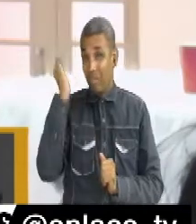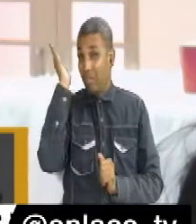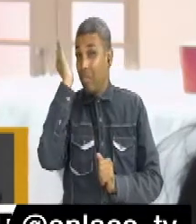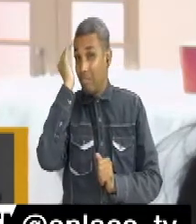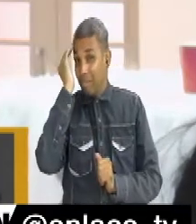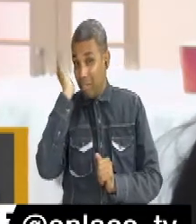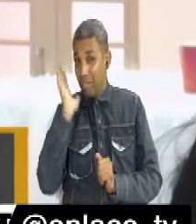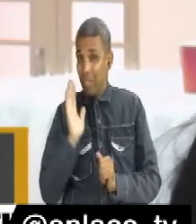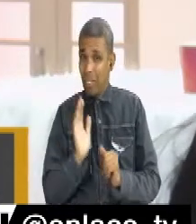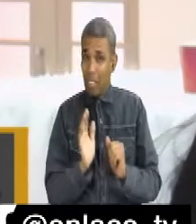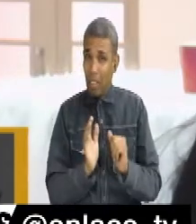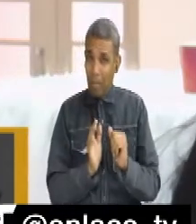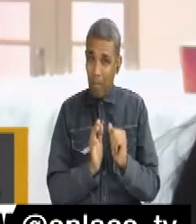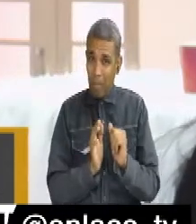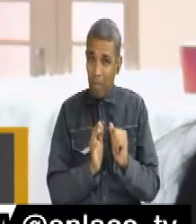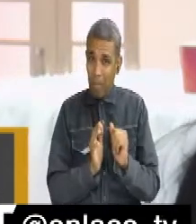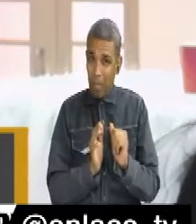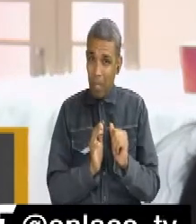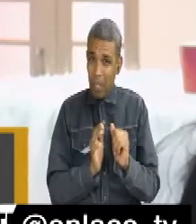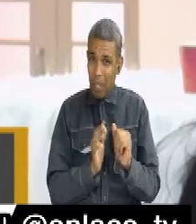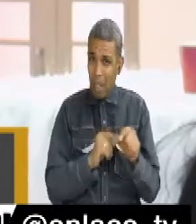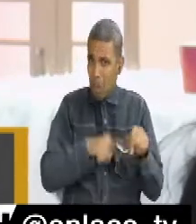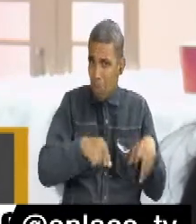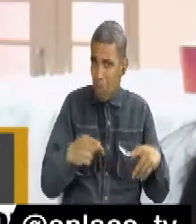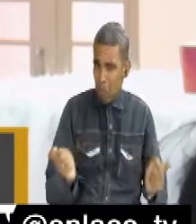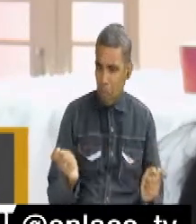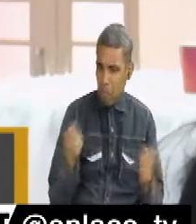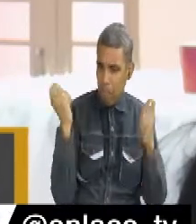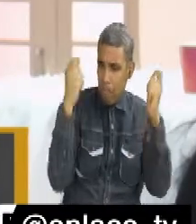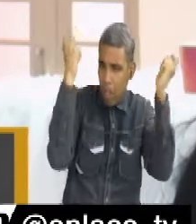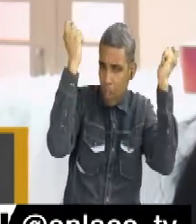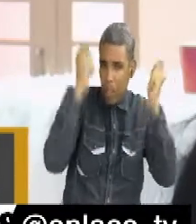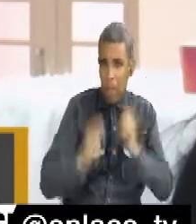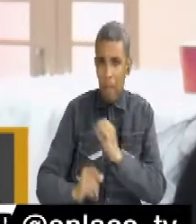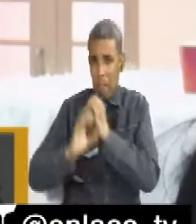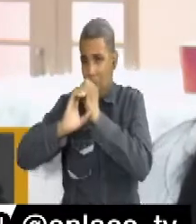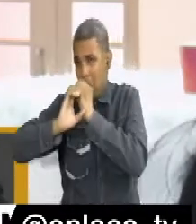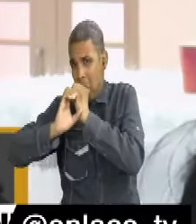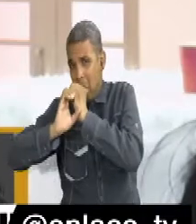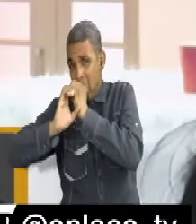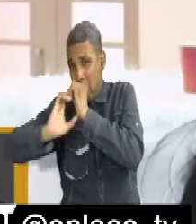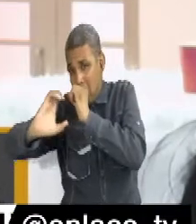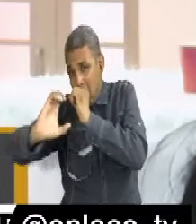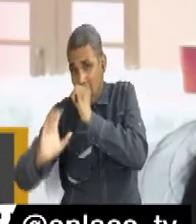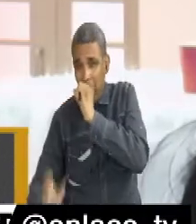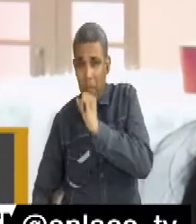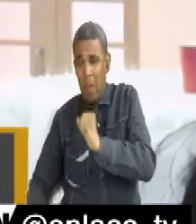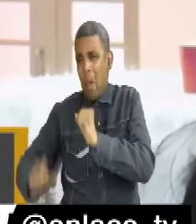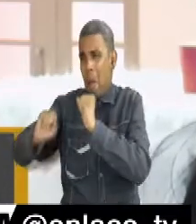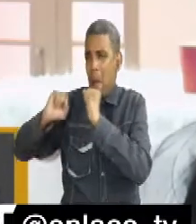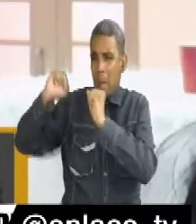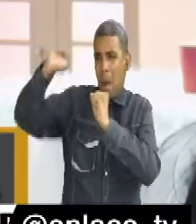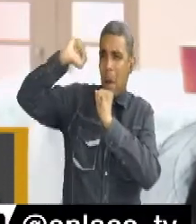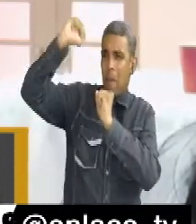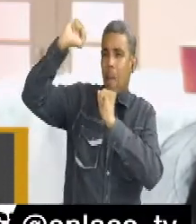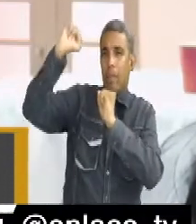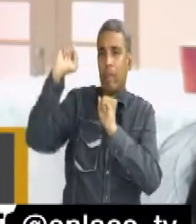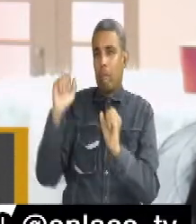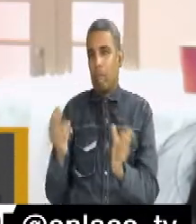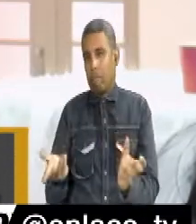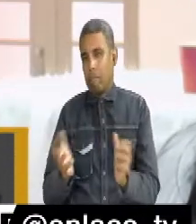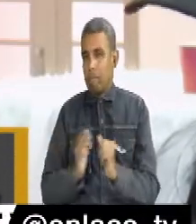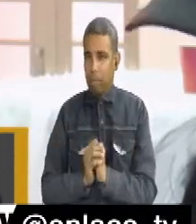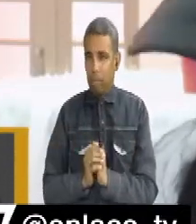unos comités que están haciendo su publicidad por este medio. El prohibirlo en el decreto, a juicio de la